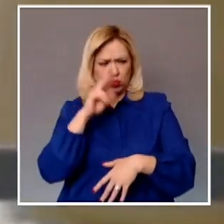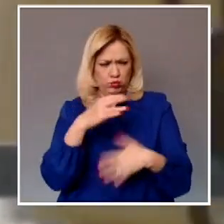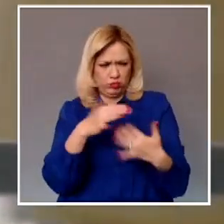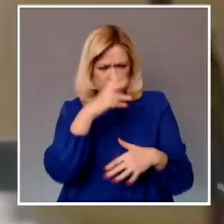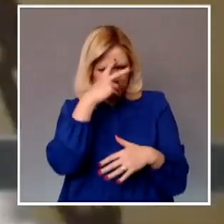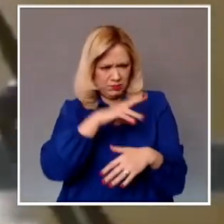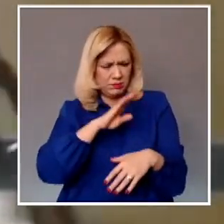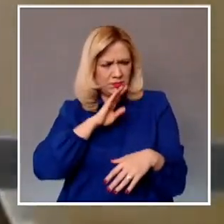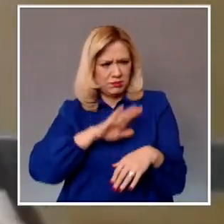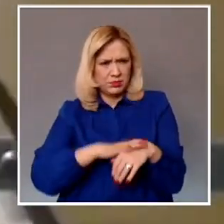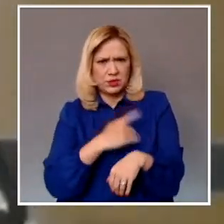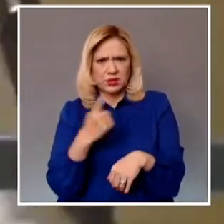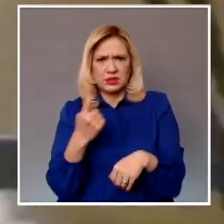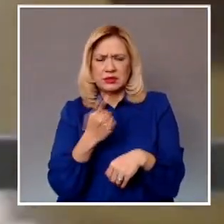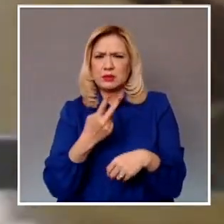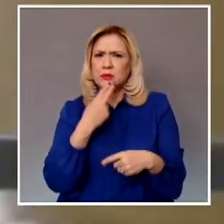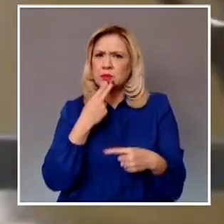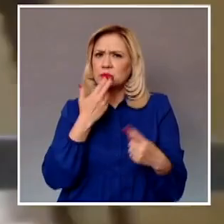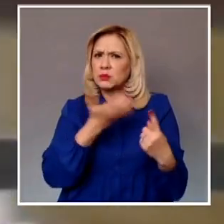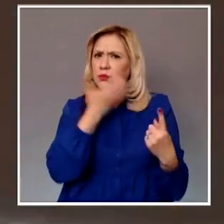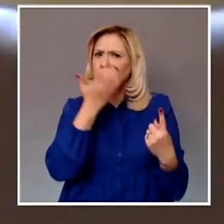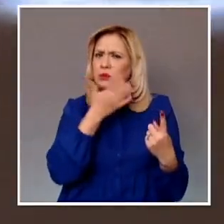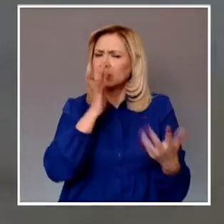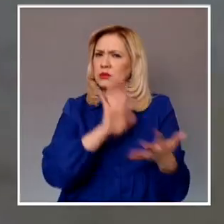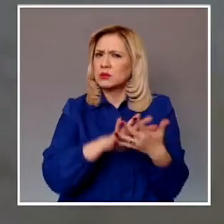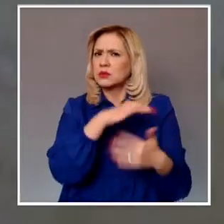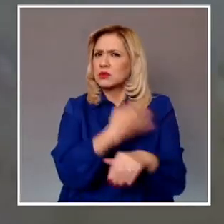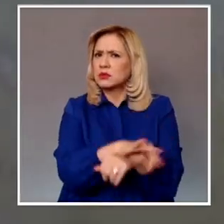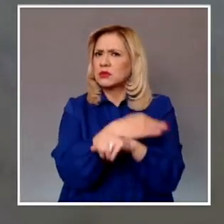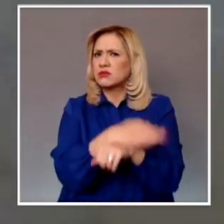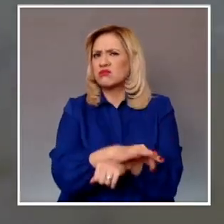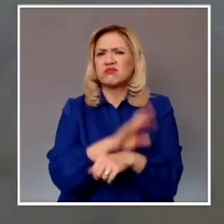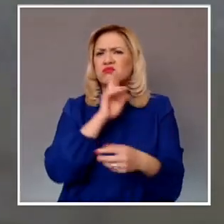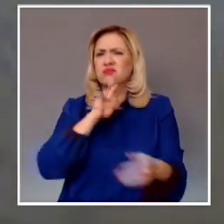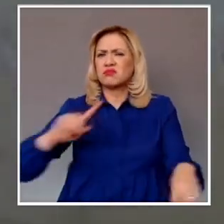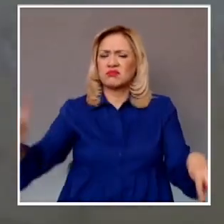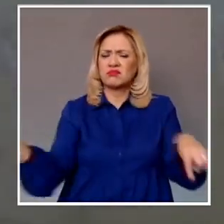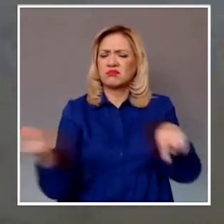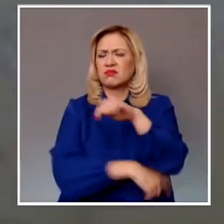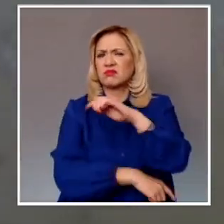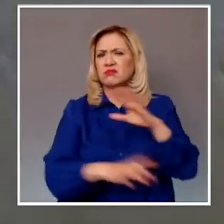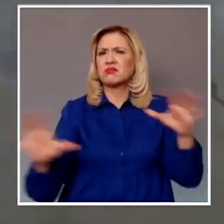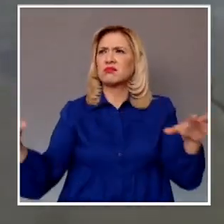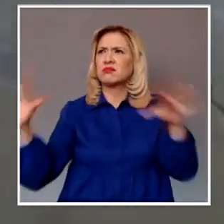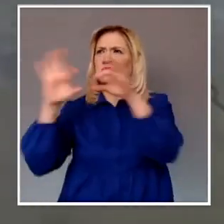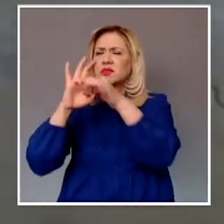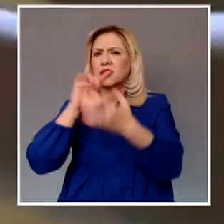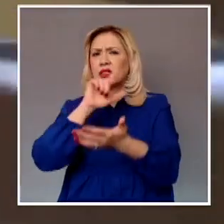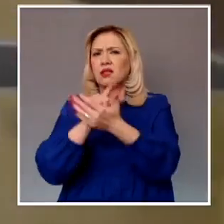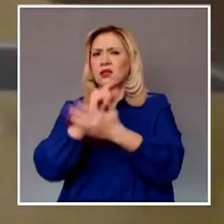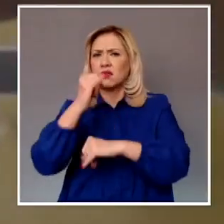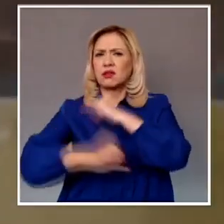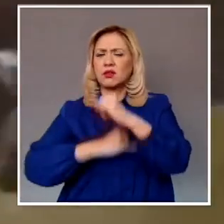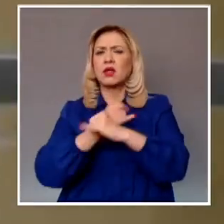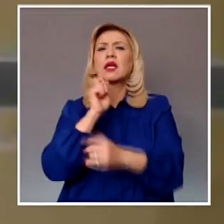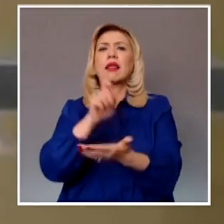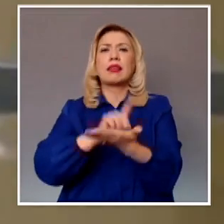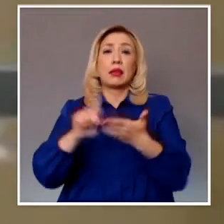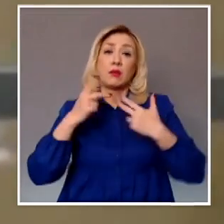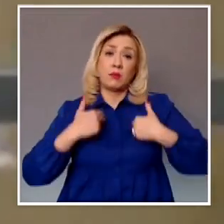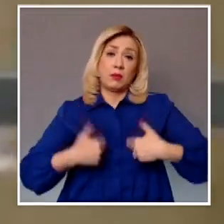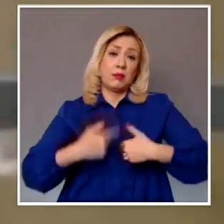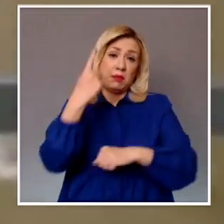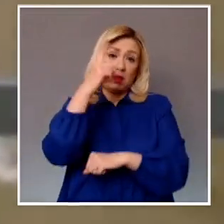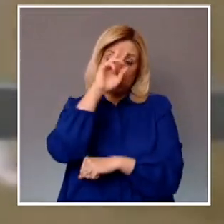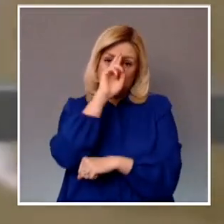utilizado para armonizar el marco legal interno con el internacional, se concluye que la aplicación automática de la prisión preventiva, sin